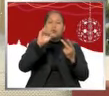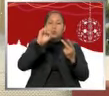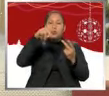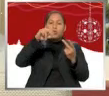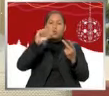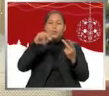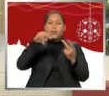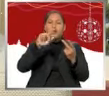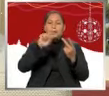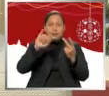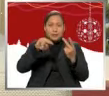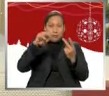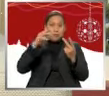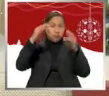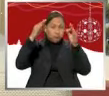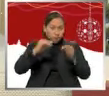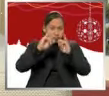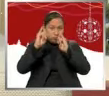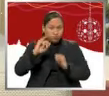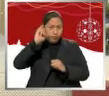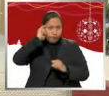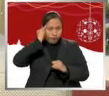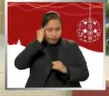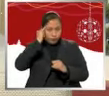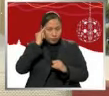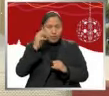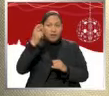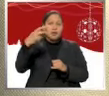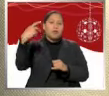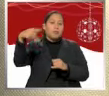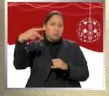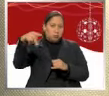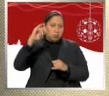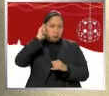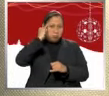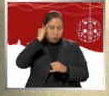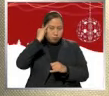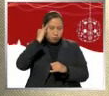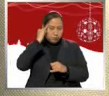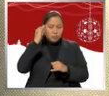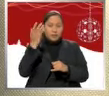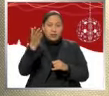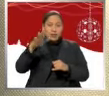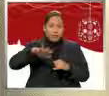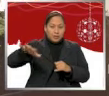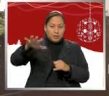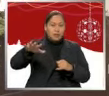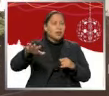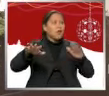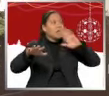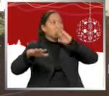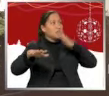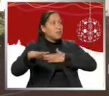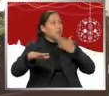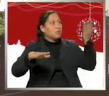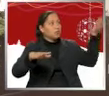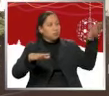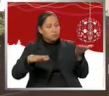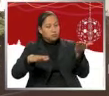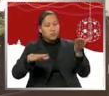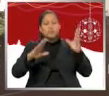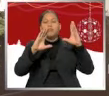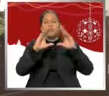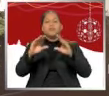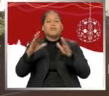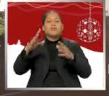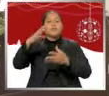Madrecita, por este proceso de sincretismo que hay entre lo que estaba y lo que llegó, que se funden y van a